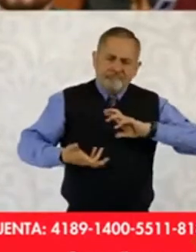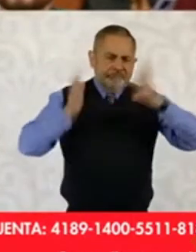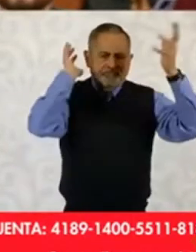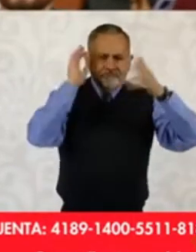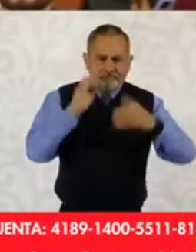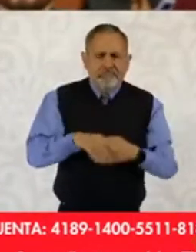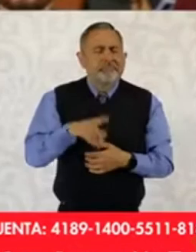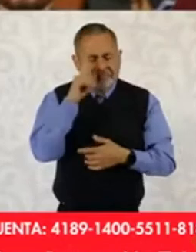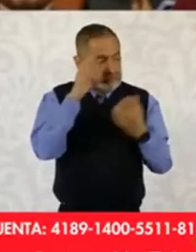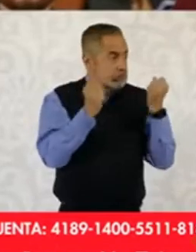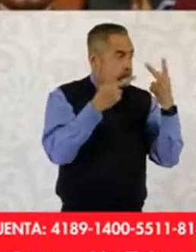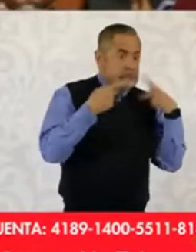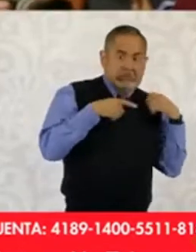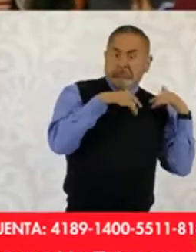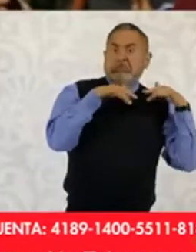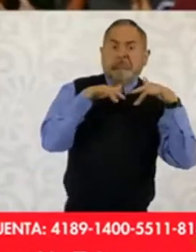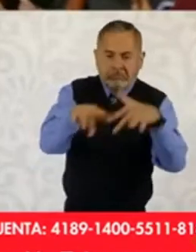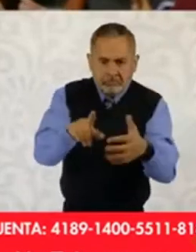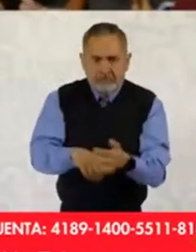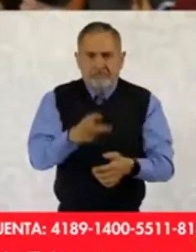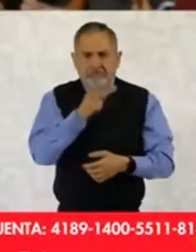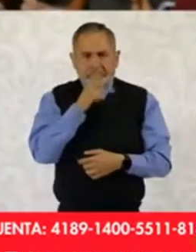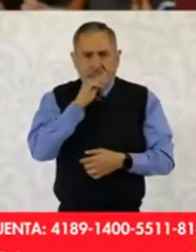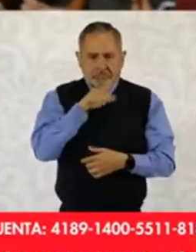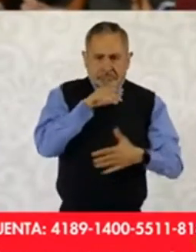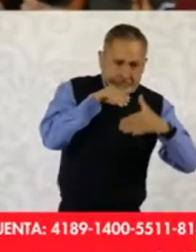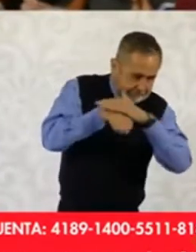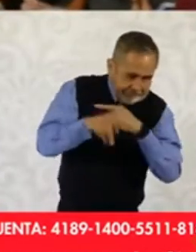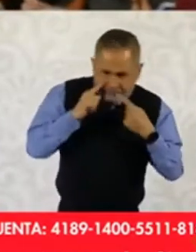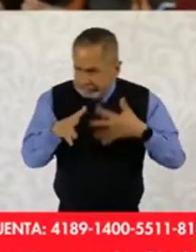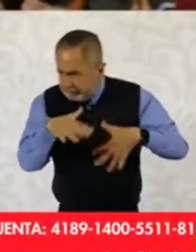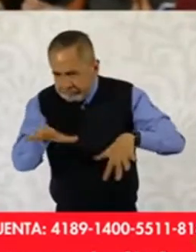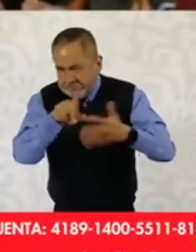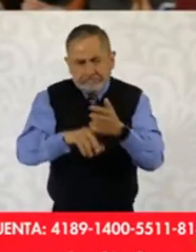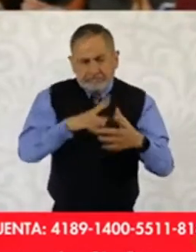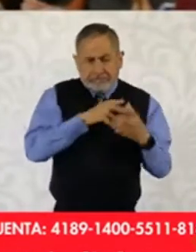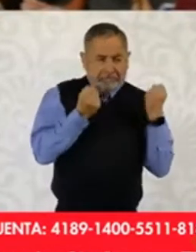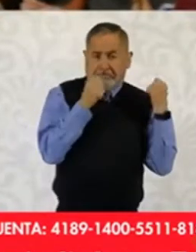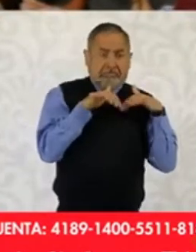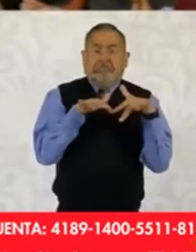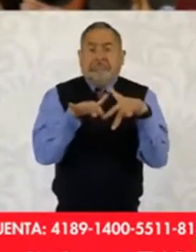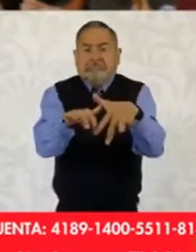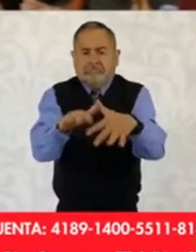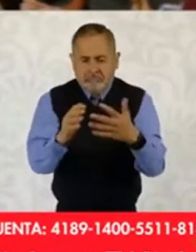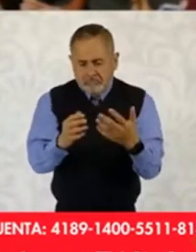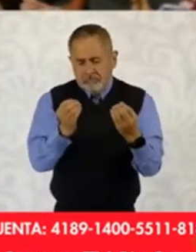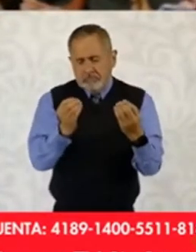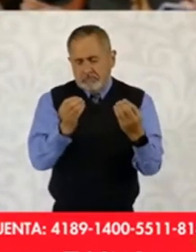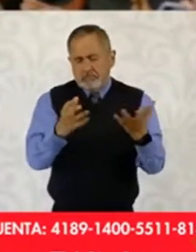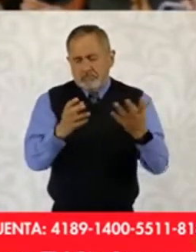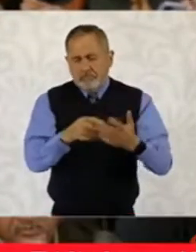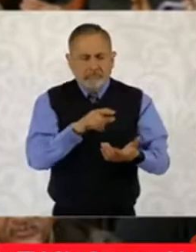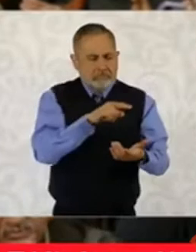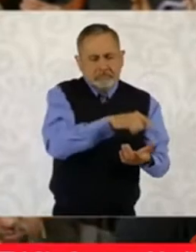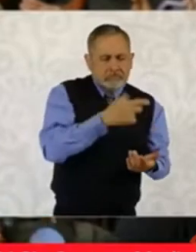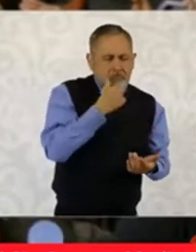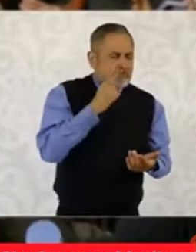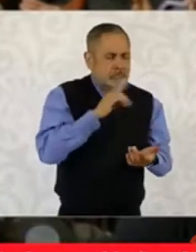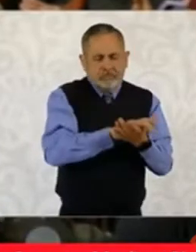de medios, de madres y padres, buscadores, buscadoras de sus hijos, de sus hijas, de sus seres queridos, esposos,